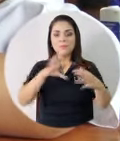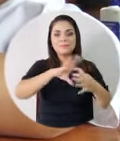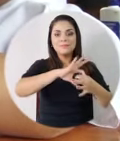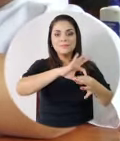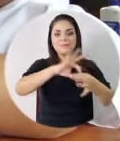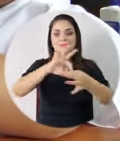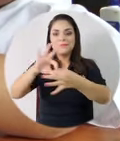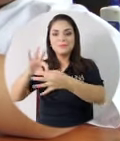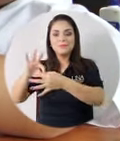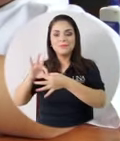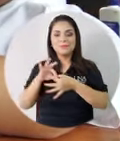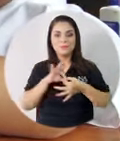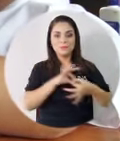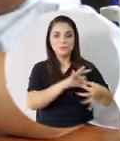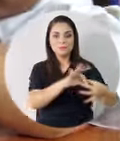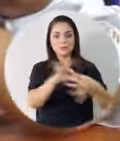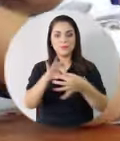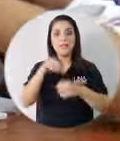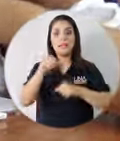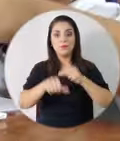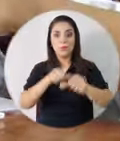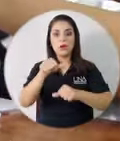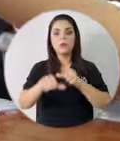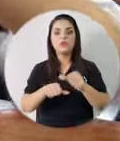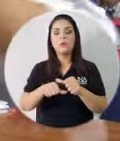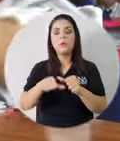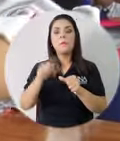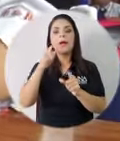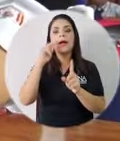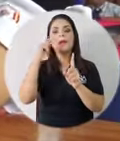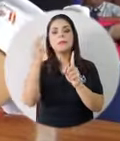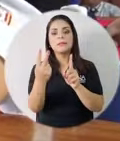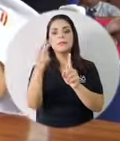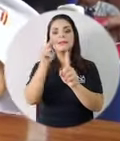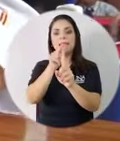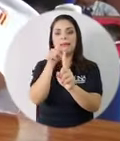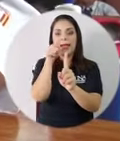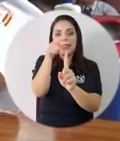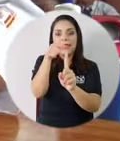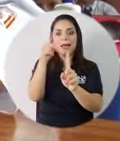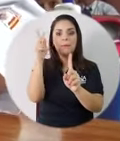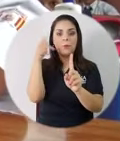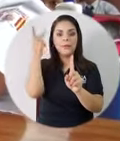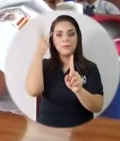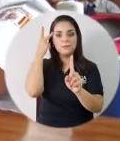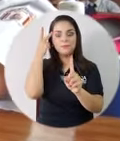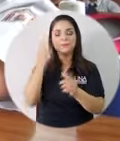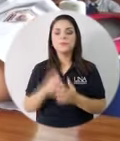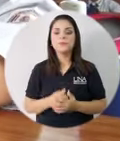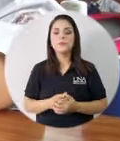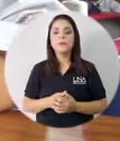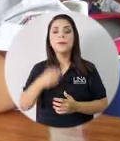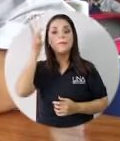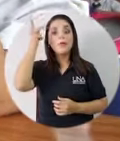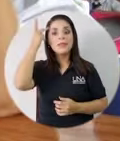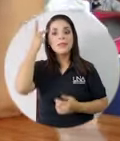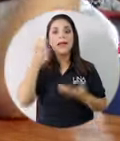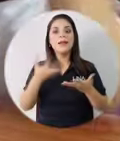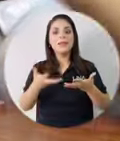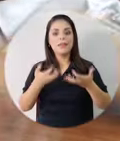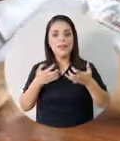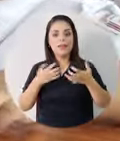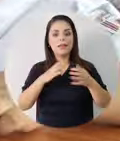articular todo el quehacer. Todo este quehacer, todo este esfuerzo dentro de la perspectiva de la política. O sea,